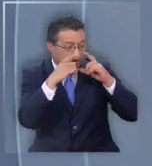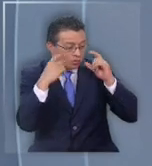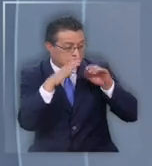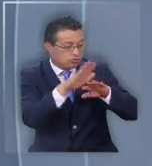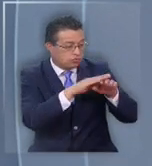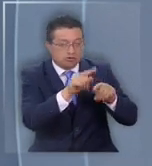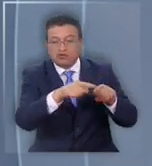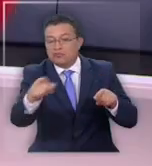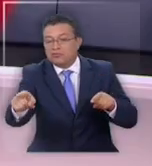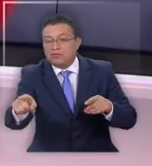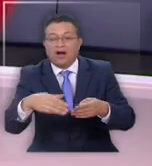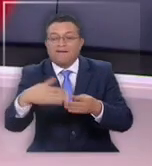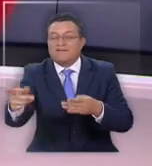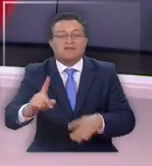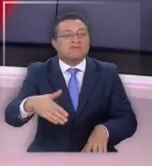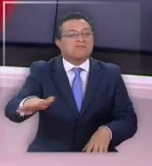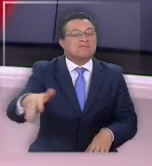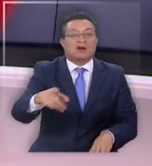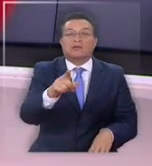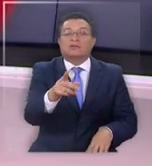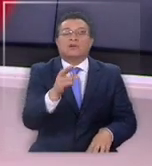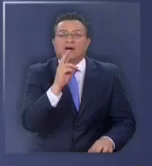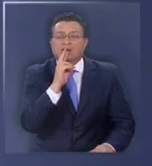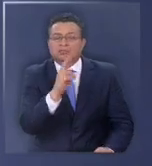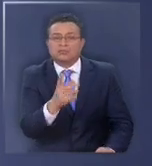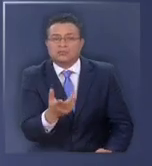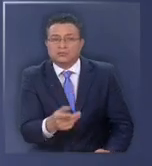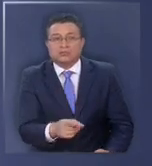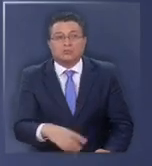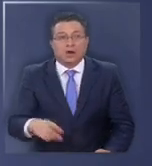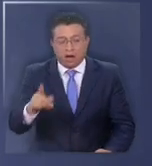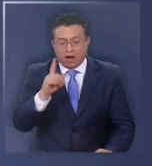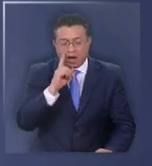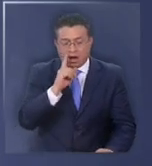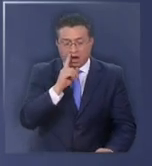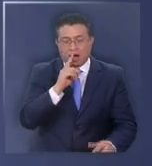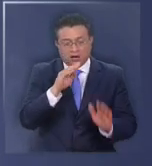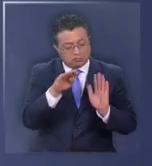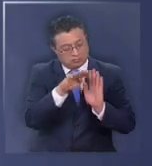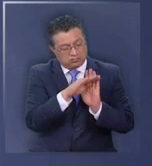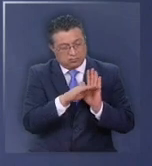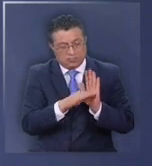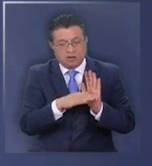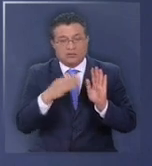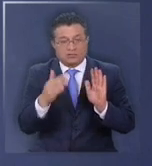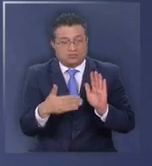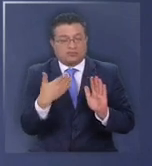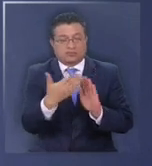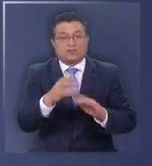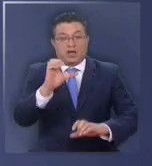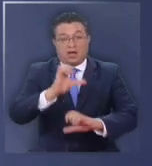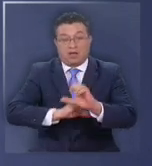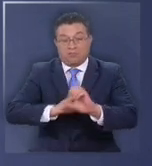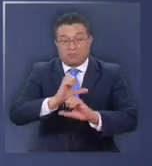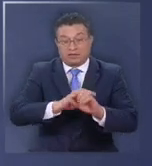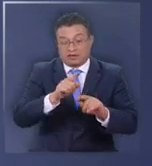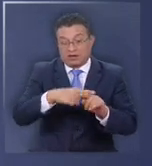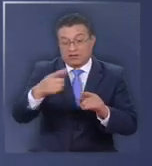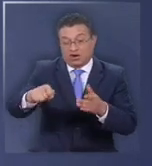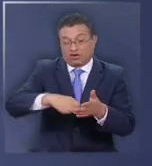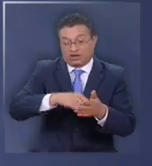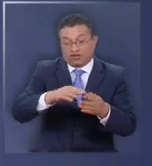cuidados frentes coronavirus que responde ustedes no hay una instrucción que se les traspasó a las empresas subcontratistas